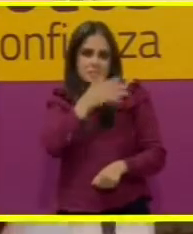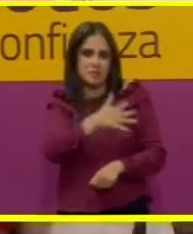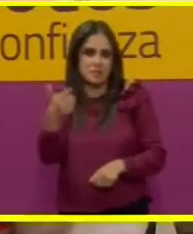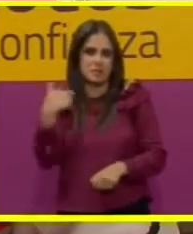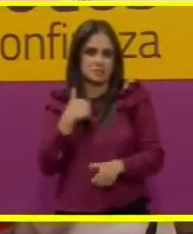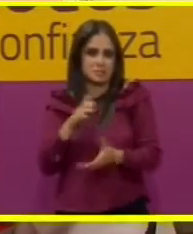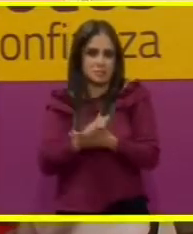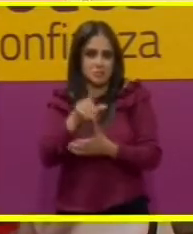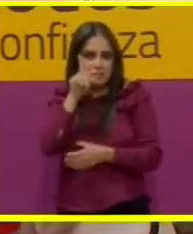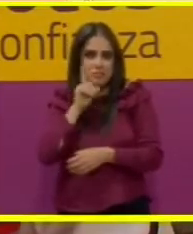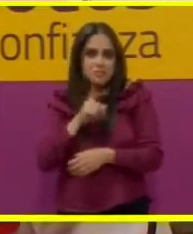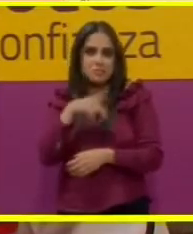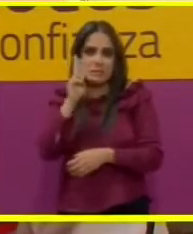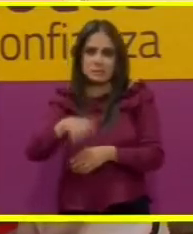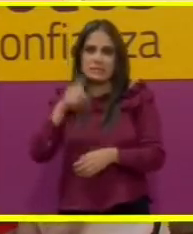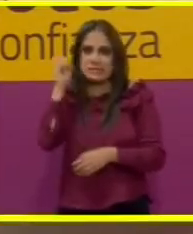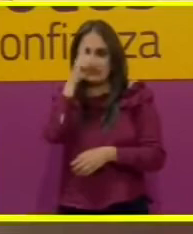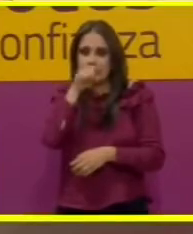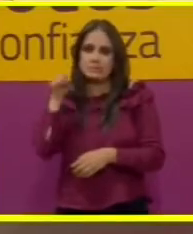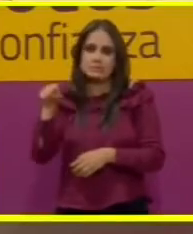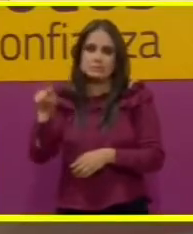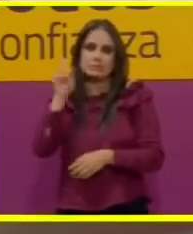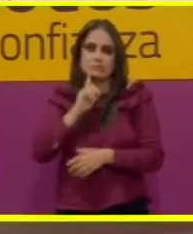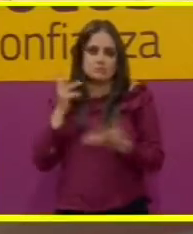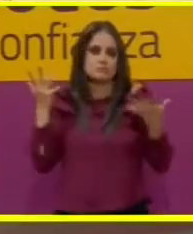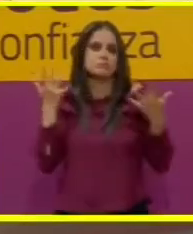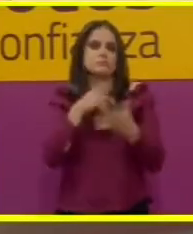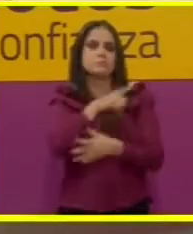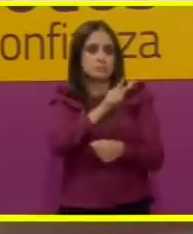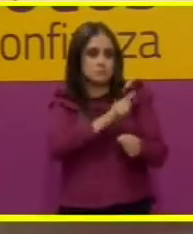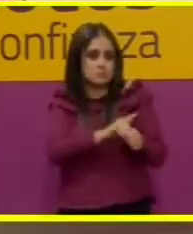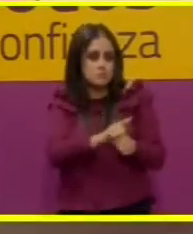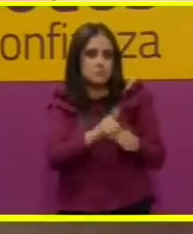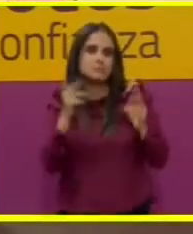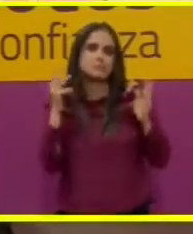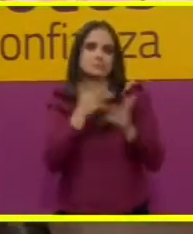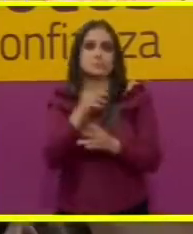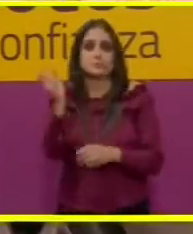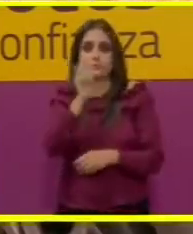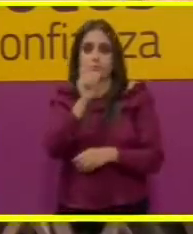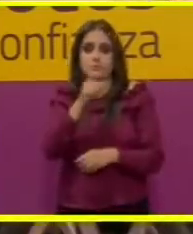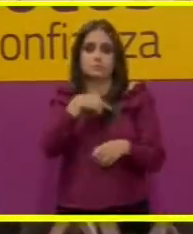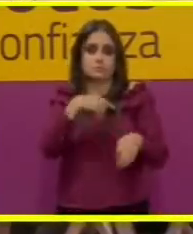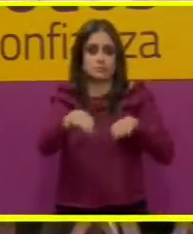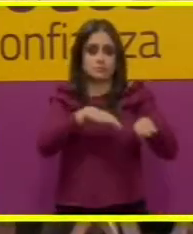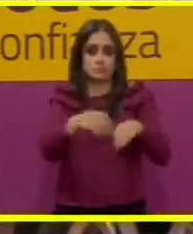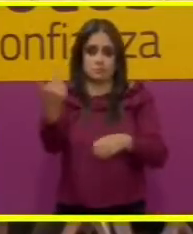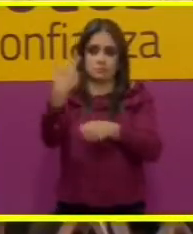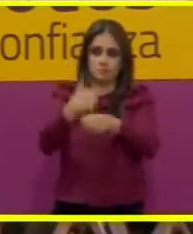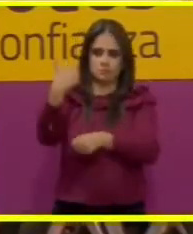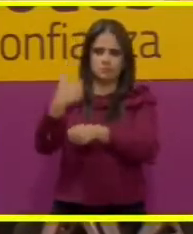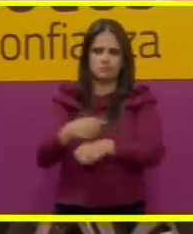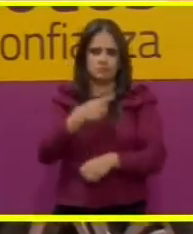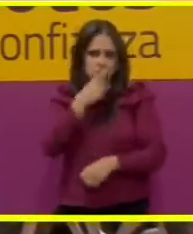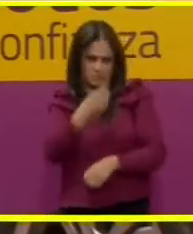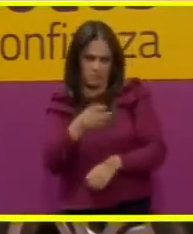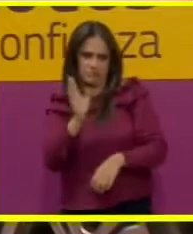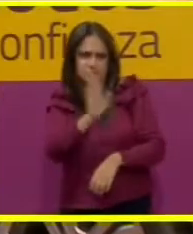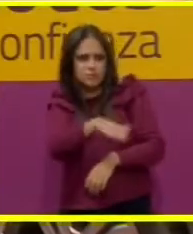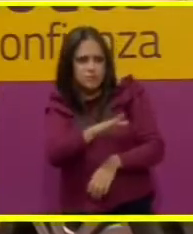bueno, fue bastante difícil para ella. Cuando se empiezan a dar cuenta en mi trabajo, me dicen, oye, pero es que